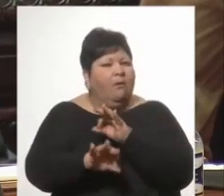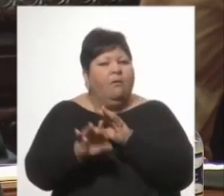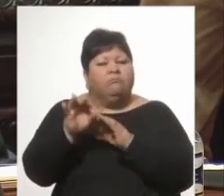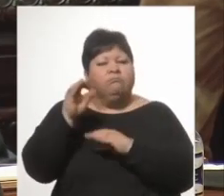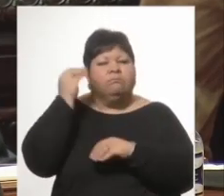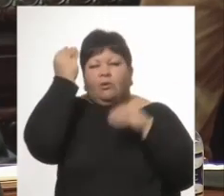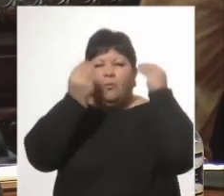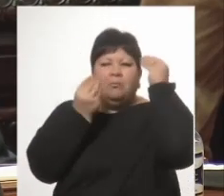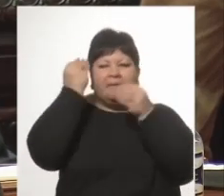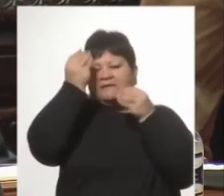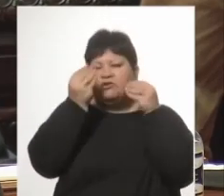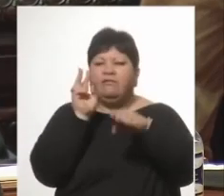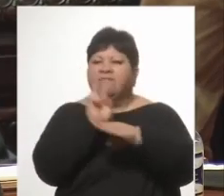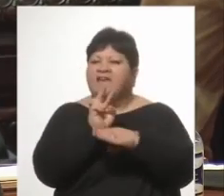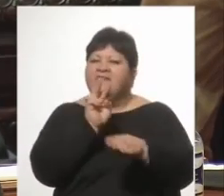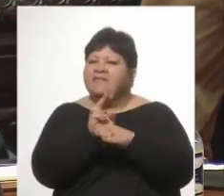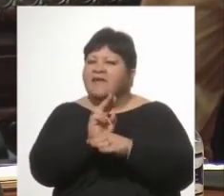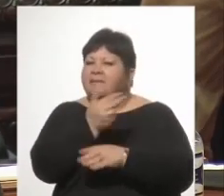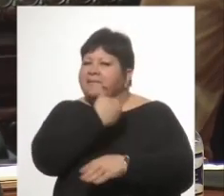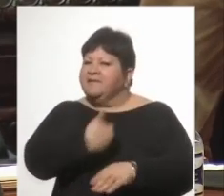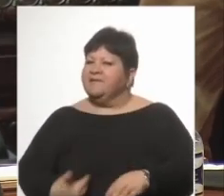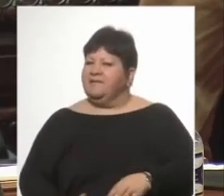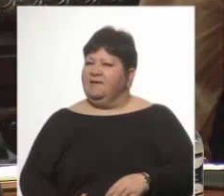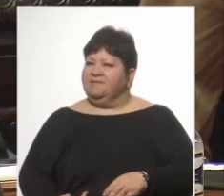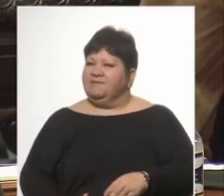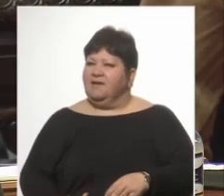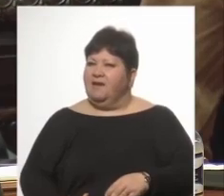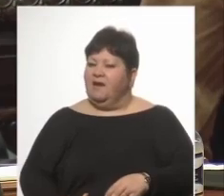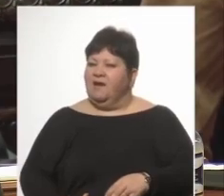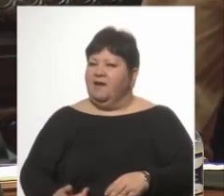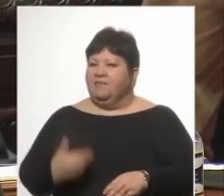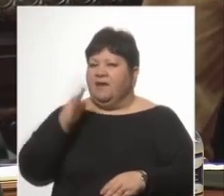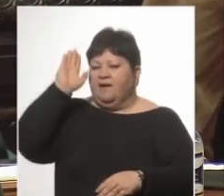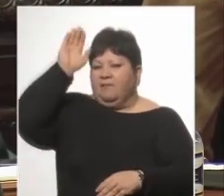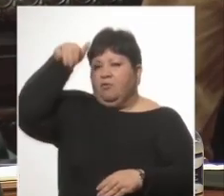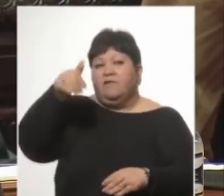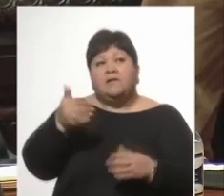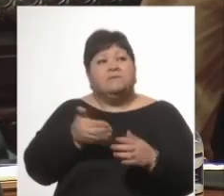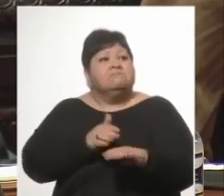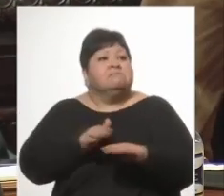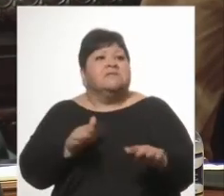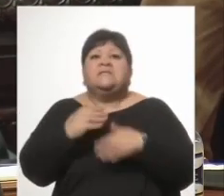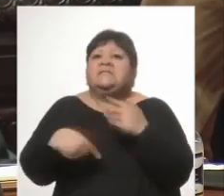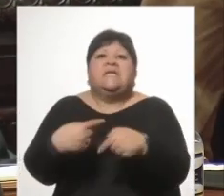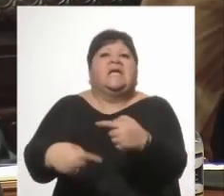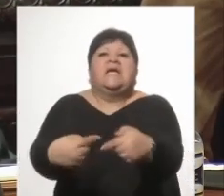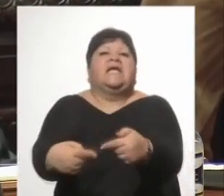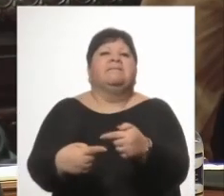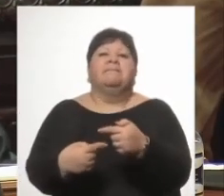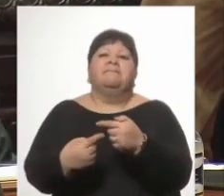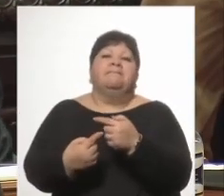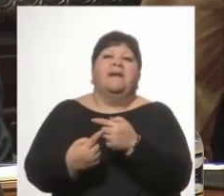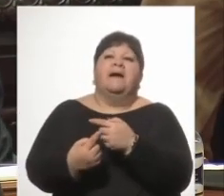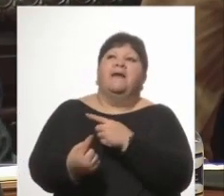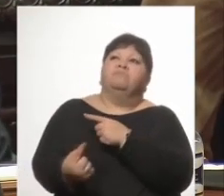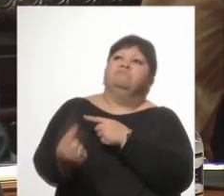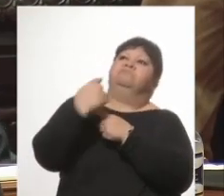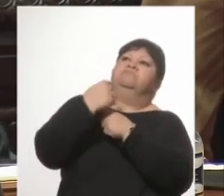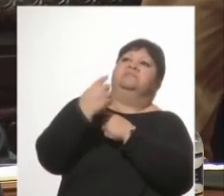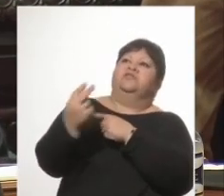defender la posición de presidencia de la República y solamente seguir adelante para imputar al candidato a la